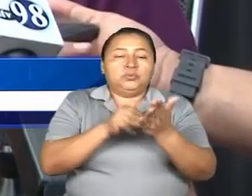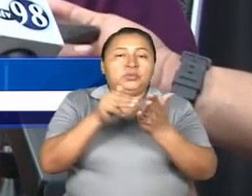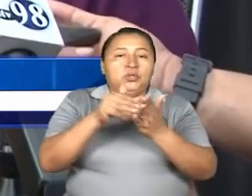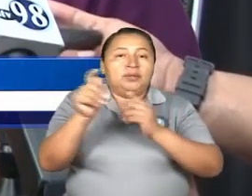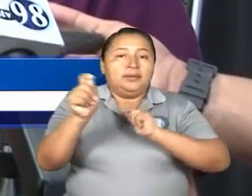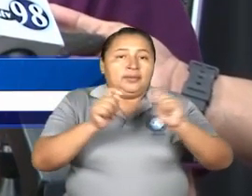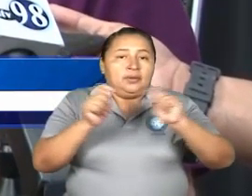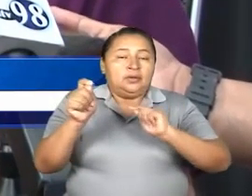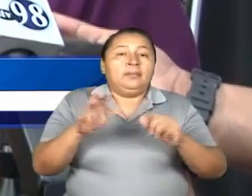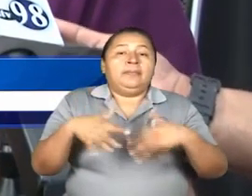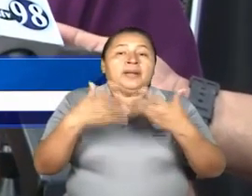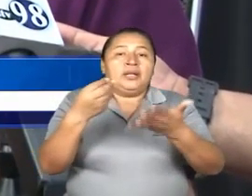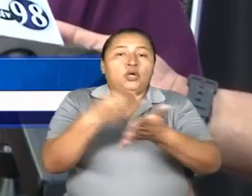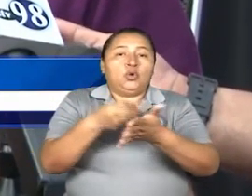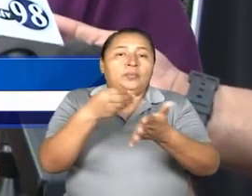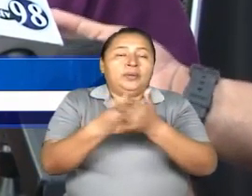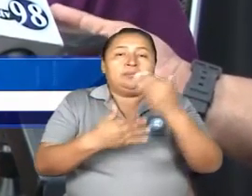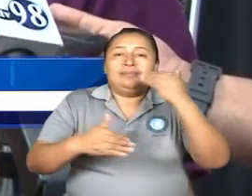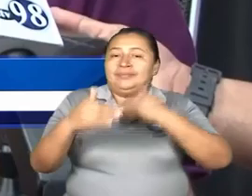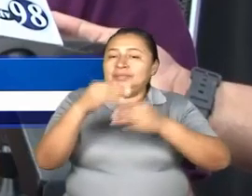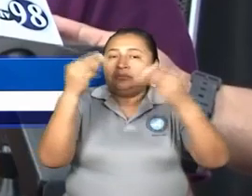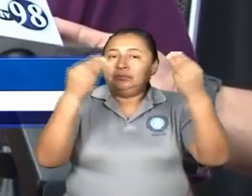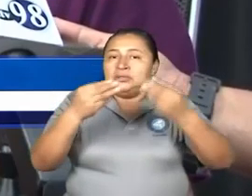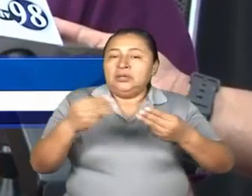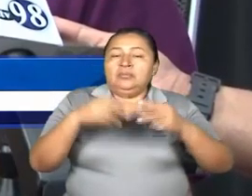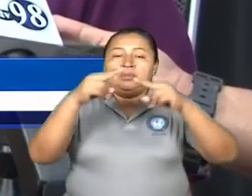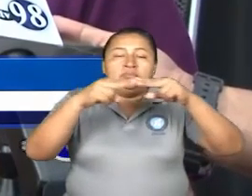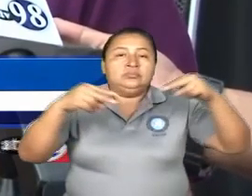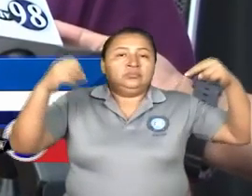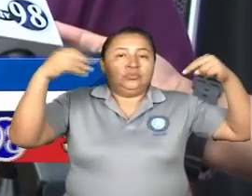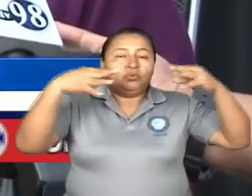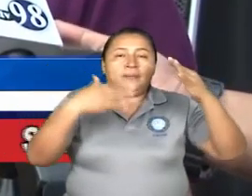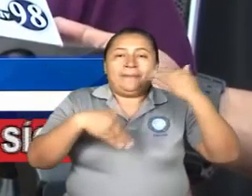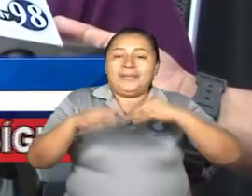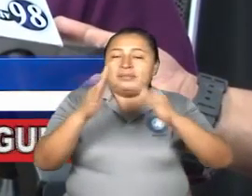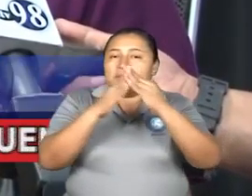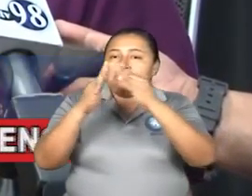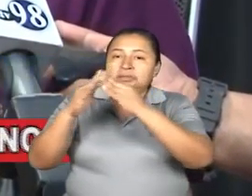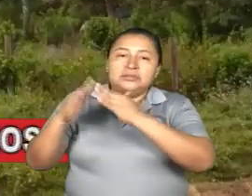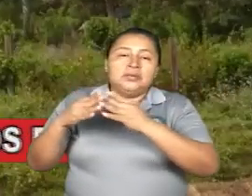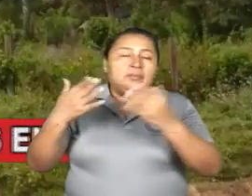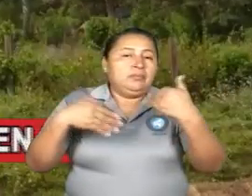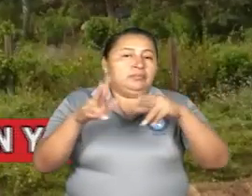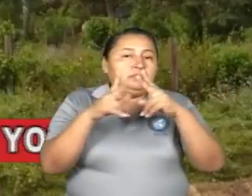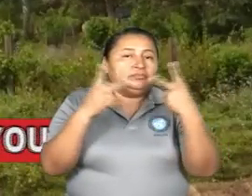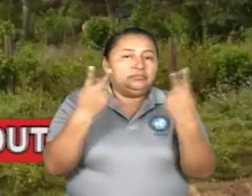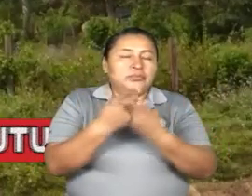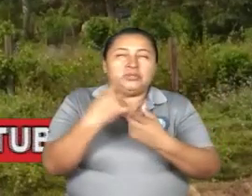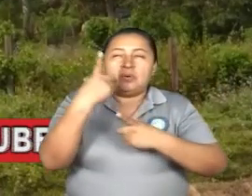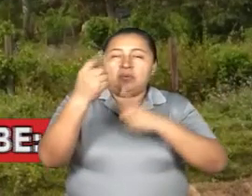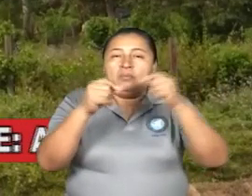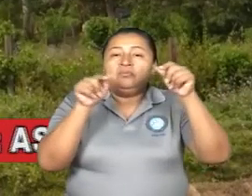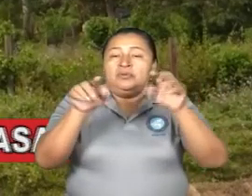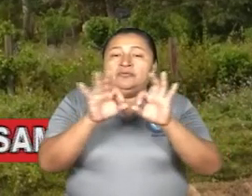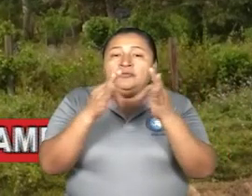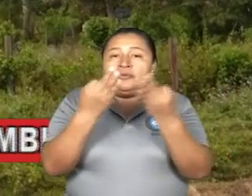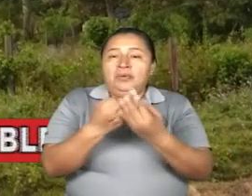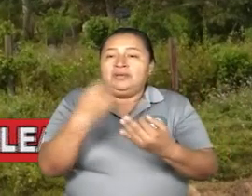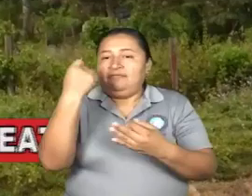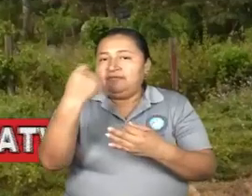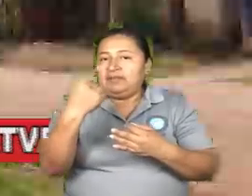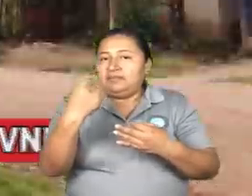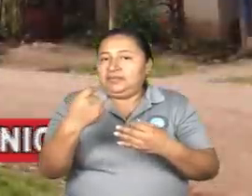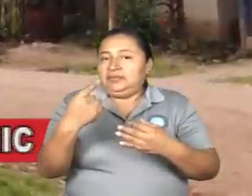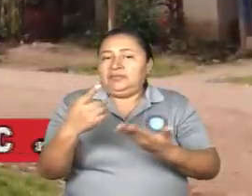$29.8 millones para comprar más materiales, para electrificar más viviendas, más comunidades. Esas familias que todavía